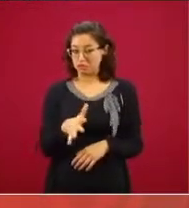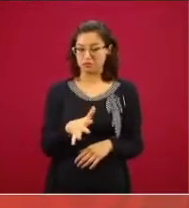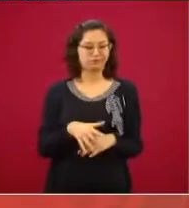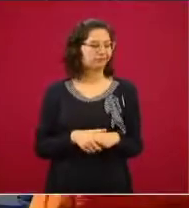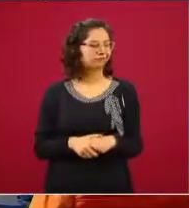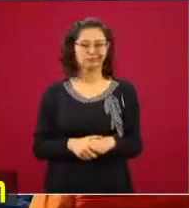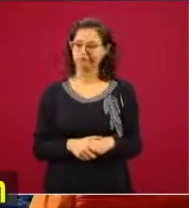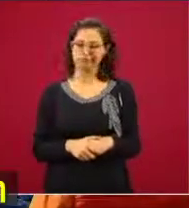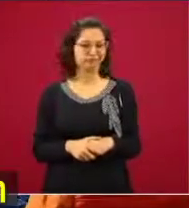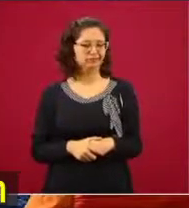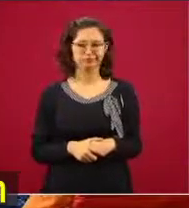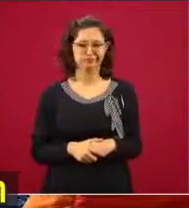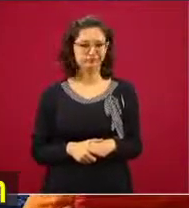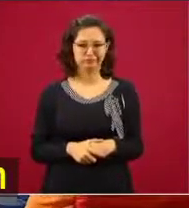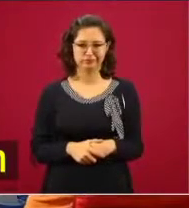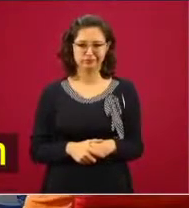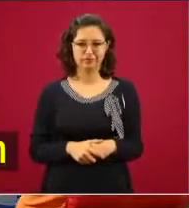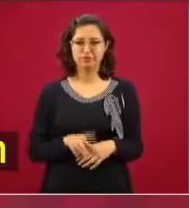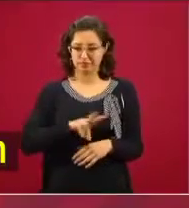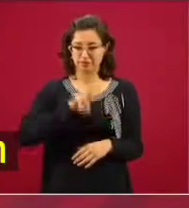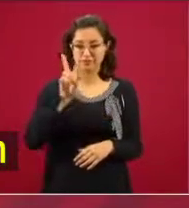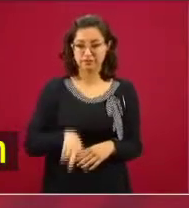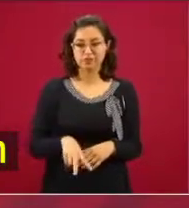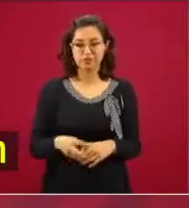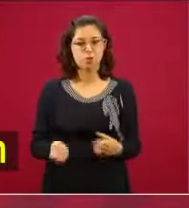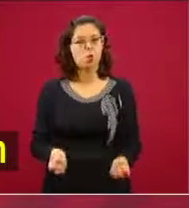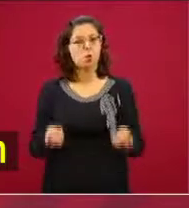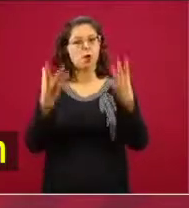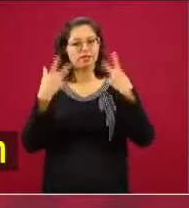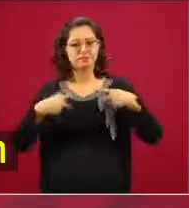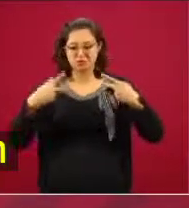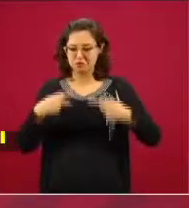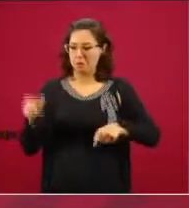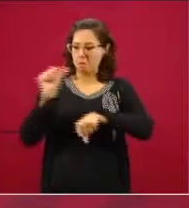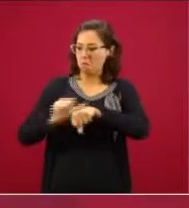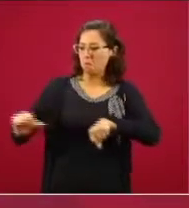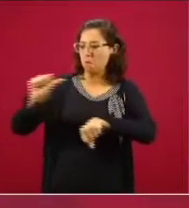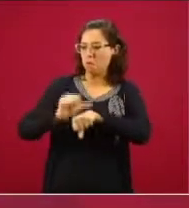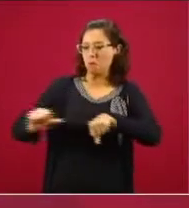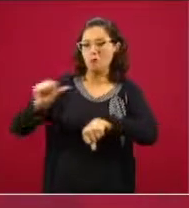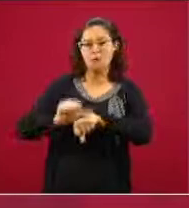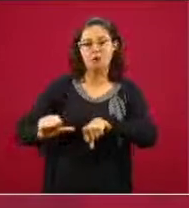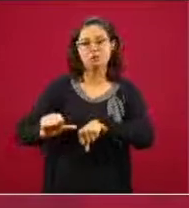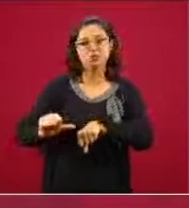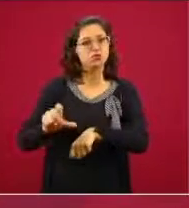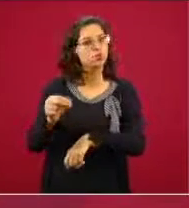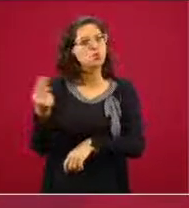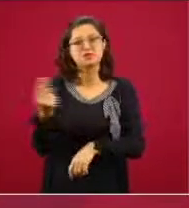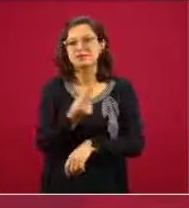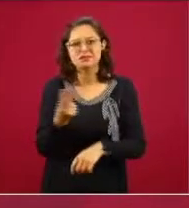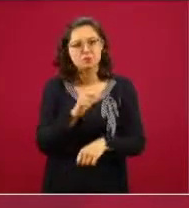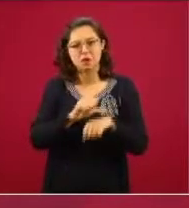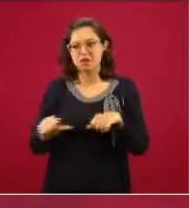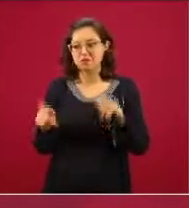¿Cuántas operaciones se hacen sin necesidad? ¿O no existe eso?